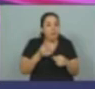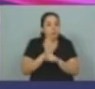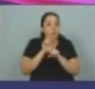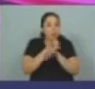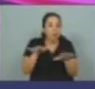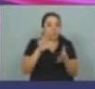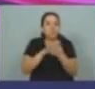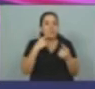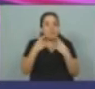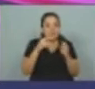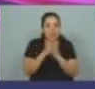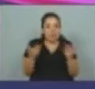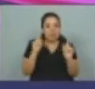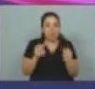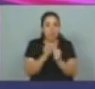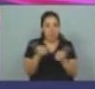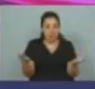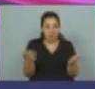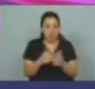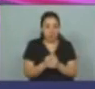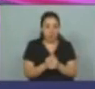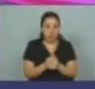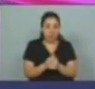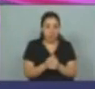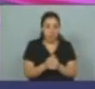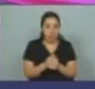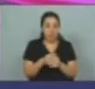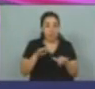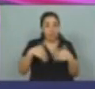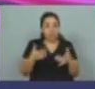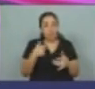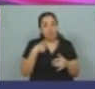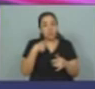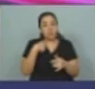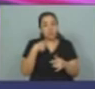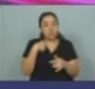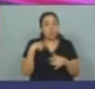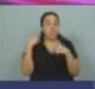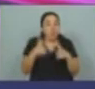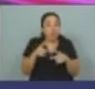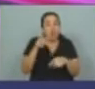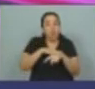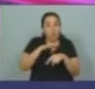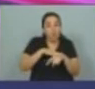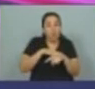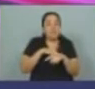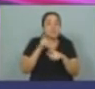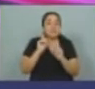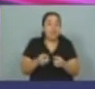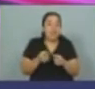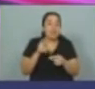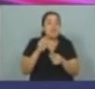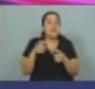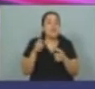diario. Con esto no estoy haciendo parte de la extorsión a ninguno de los medios, pero este